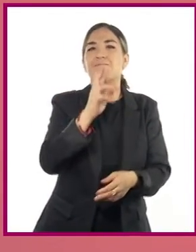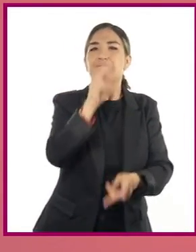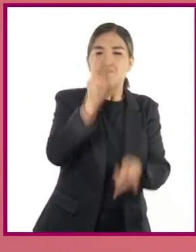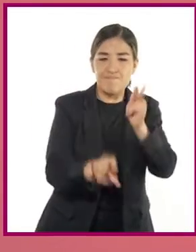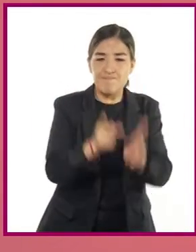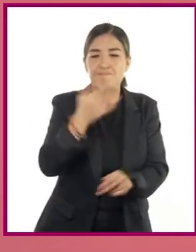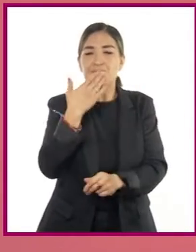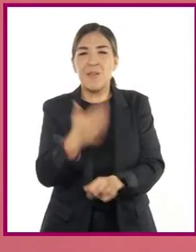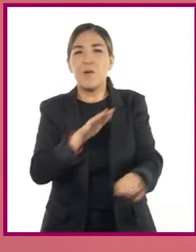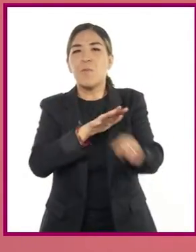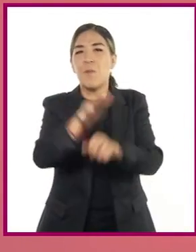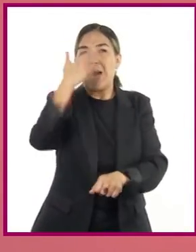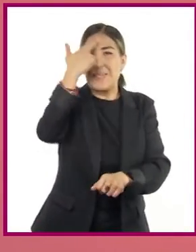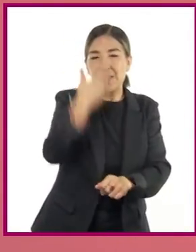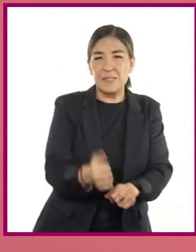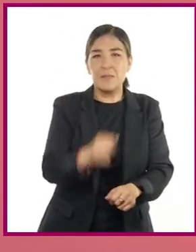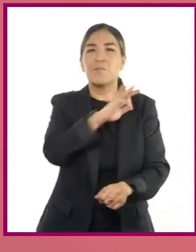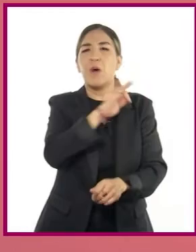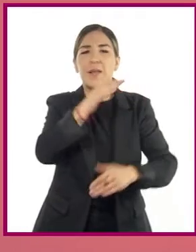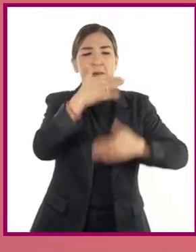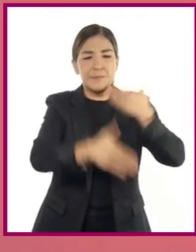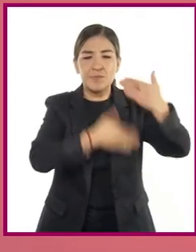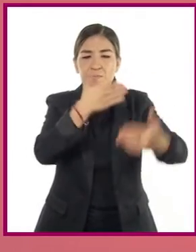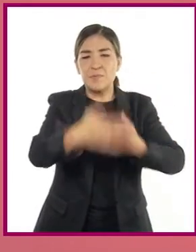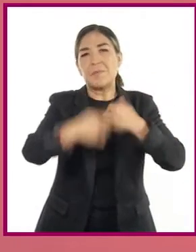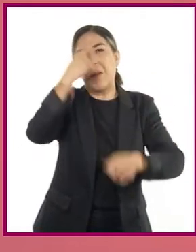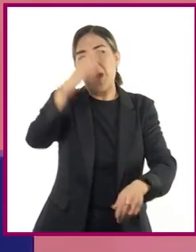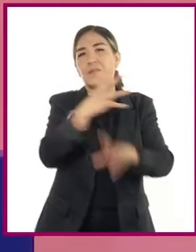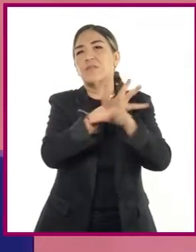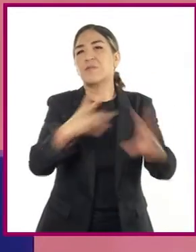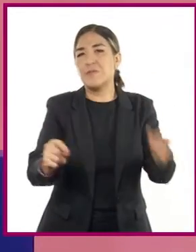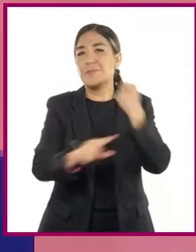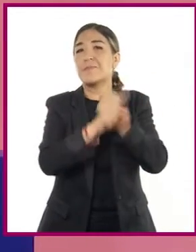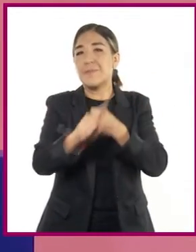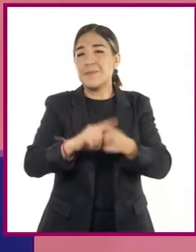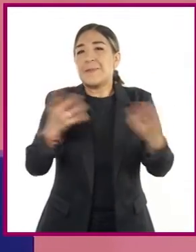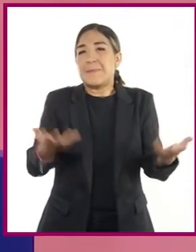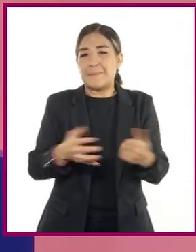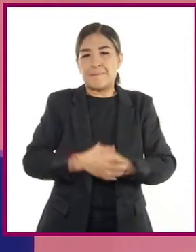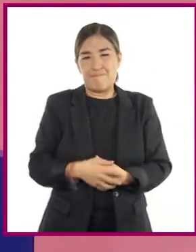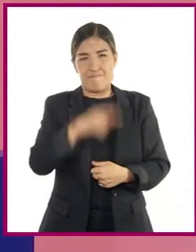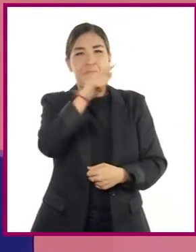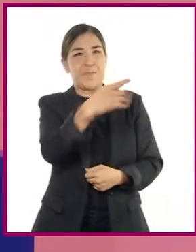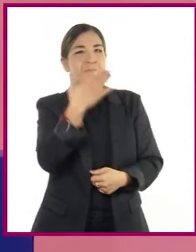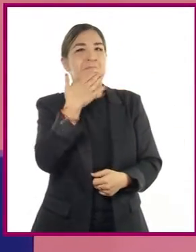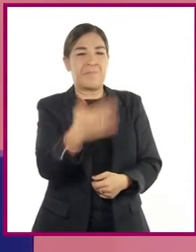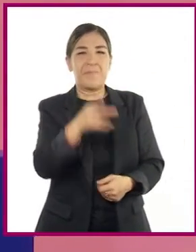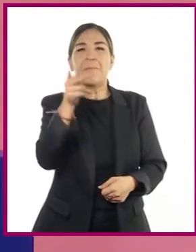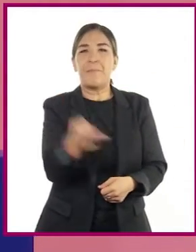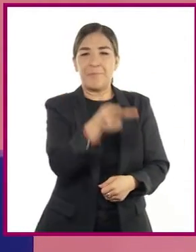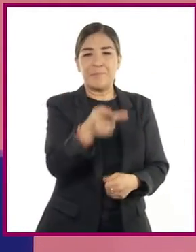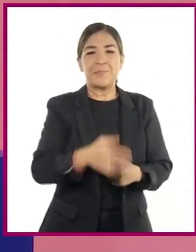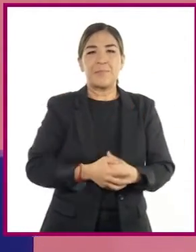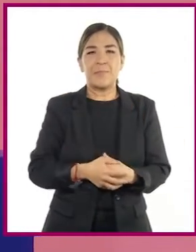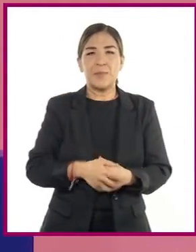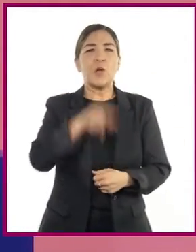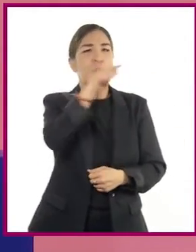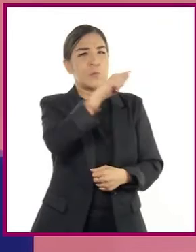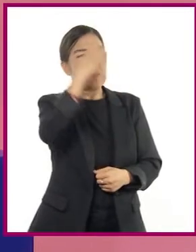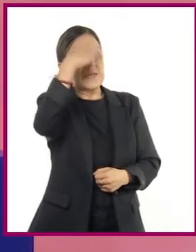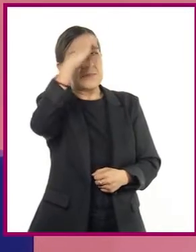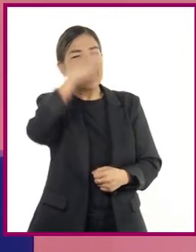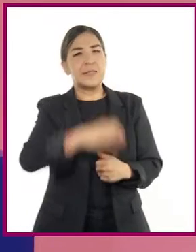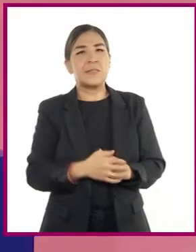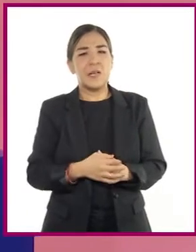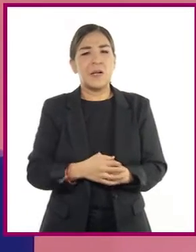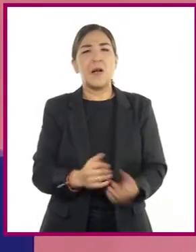los conflictos y se pueda avanzar en la resolución del problema? Haces una pregunta fundamental. En tu experiencia,